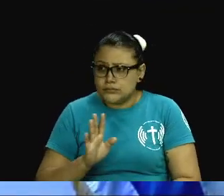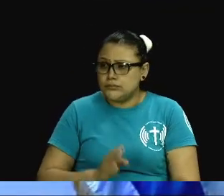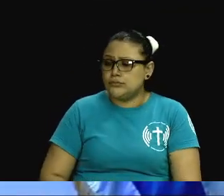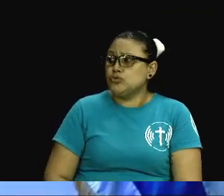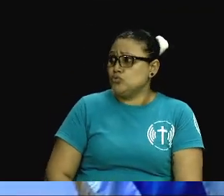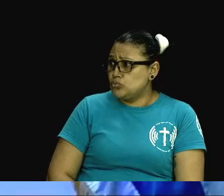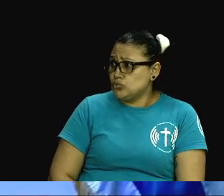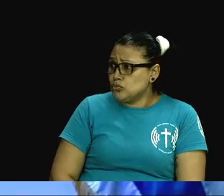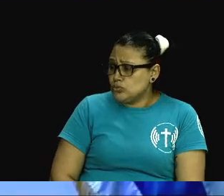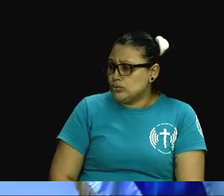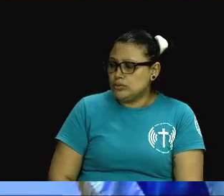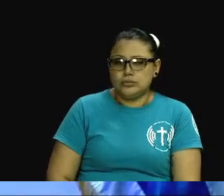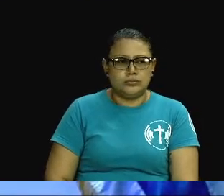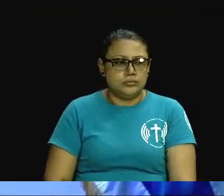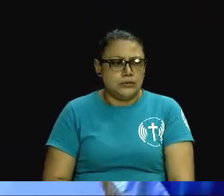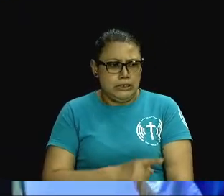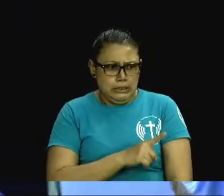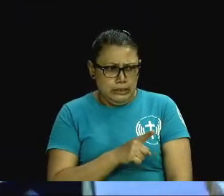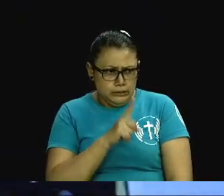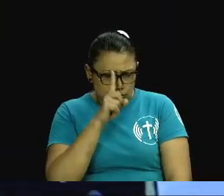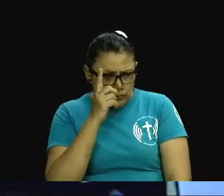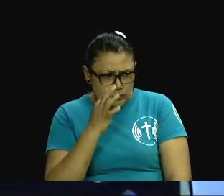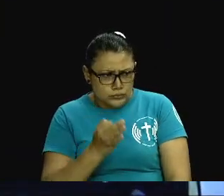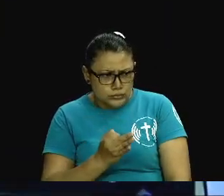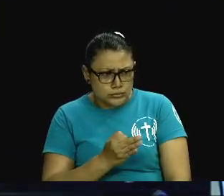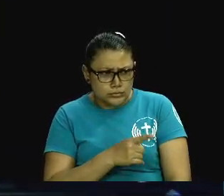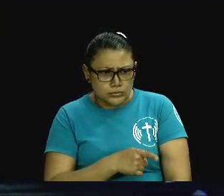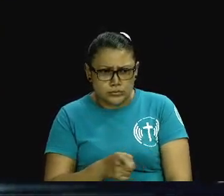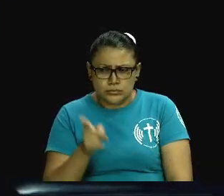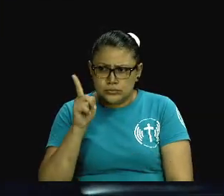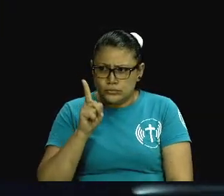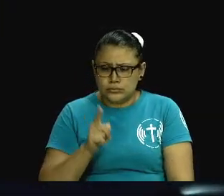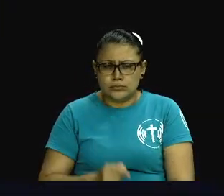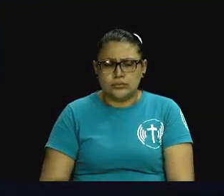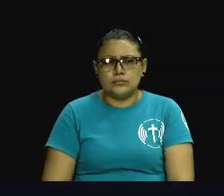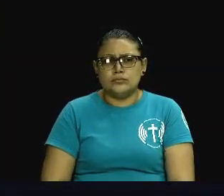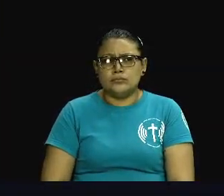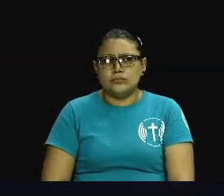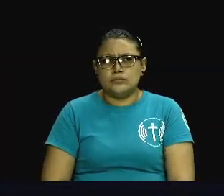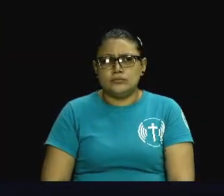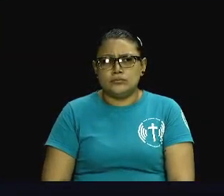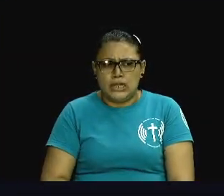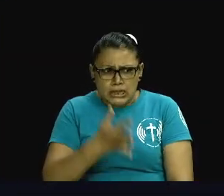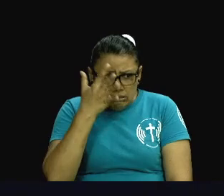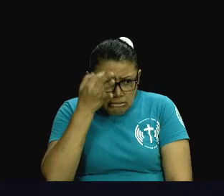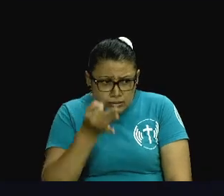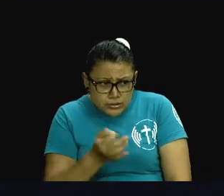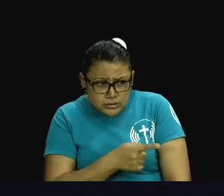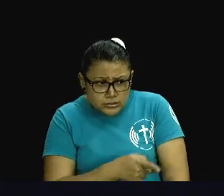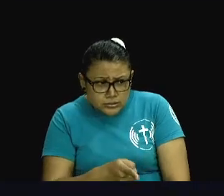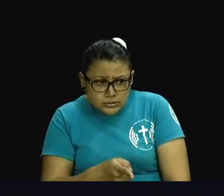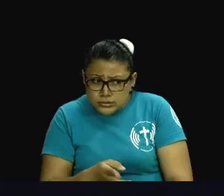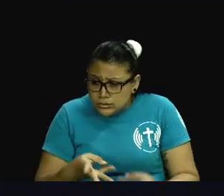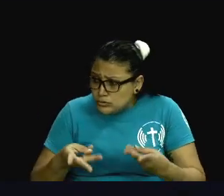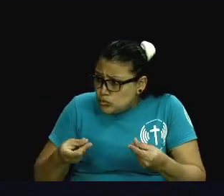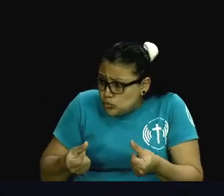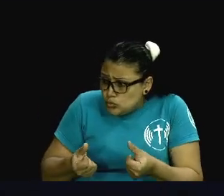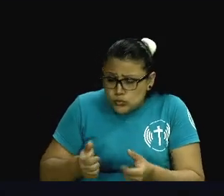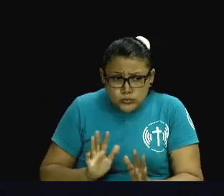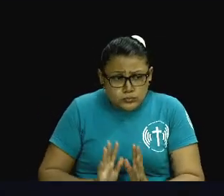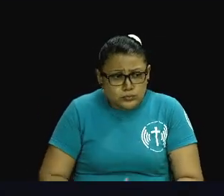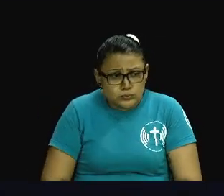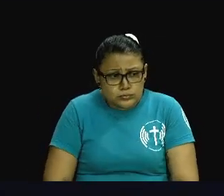y crees hoy miren miren miren la fed en otro delta ver vea y crees que te de solución